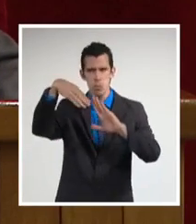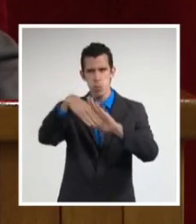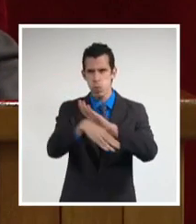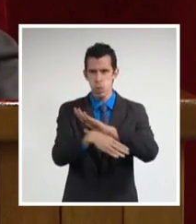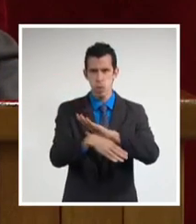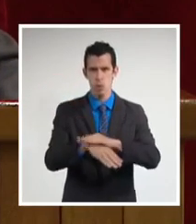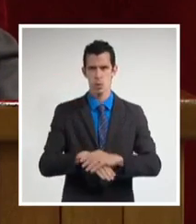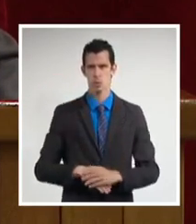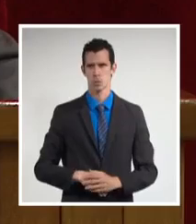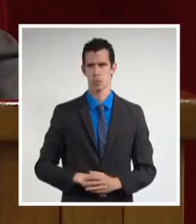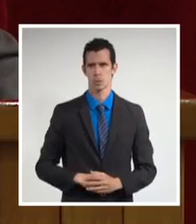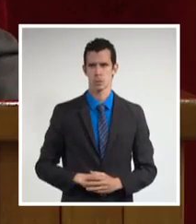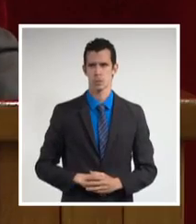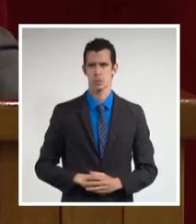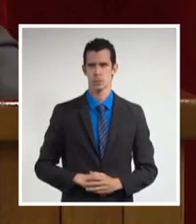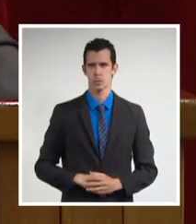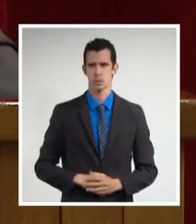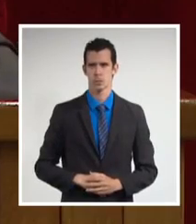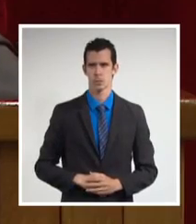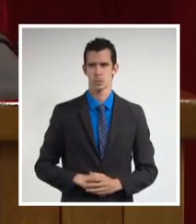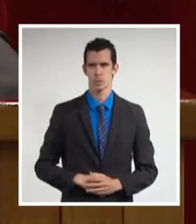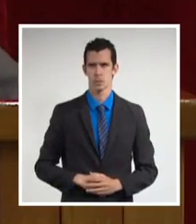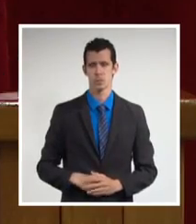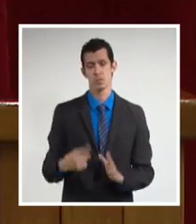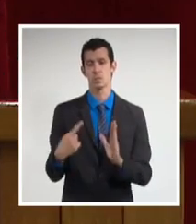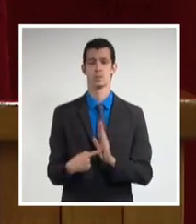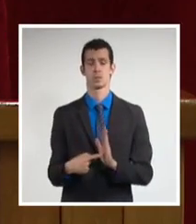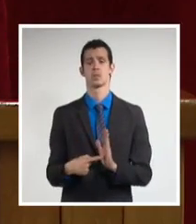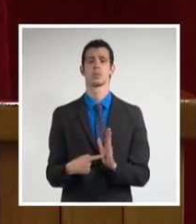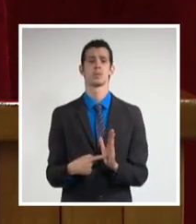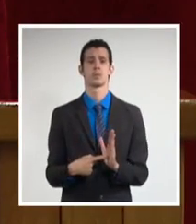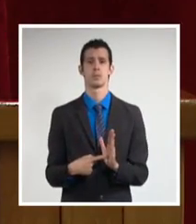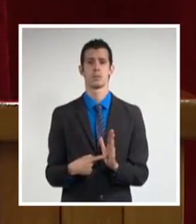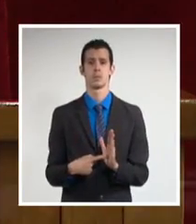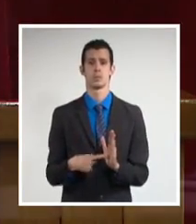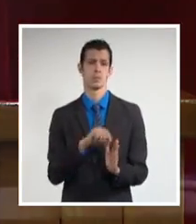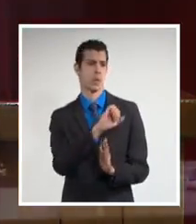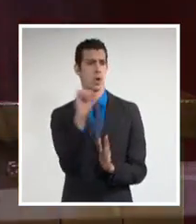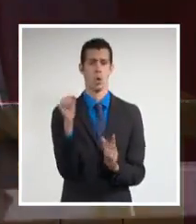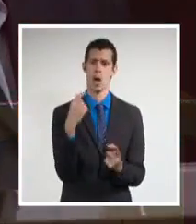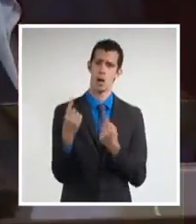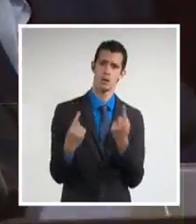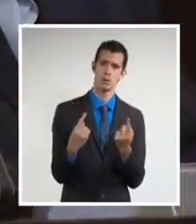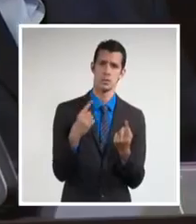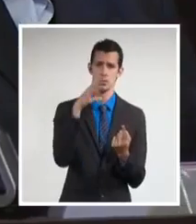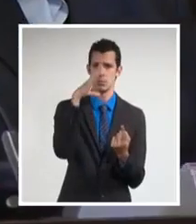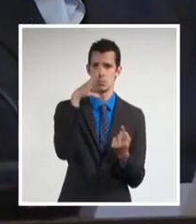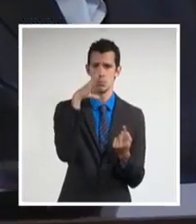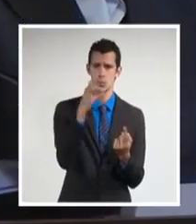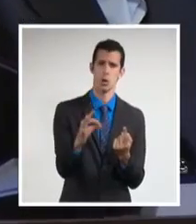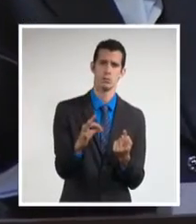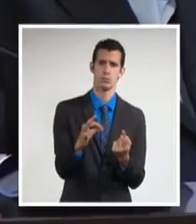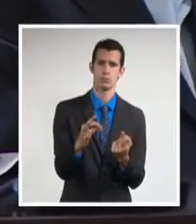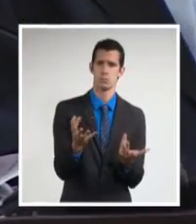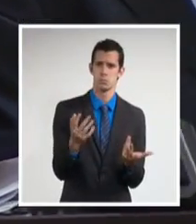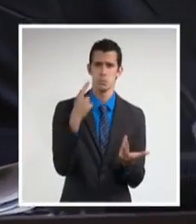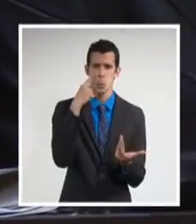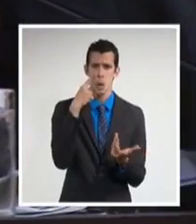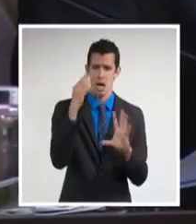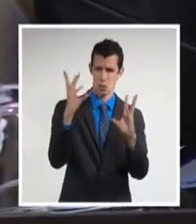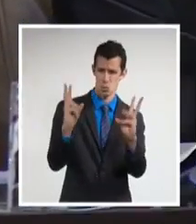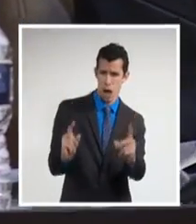Cubana. Sin embargo, fue el último día de una obra muy ensayada que nunca llegó a estrenarse. En razón